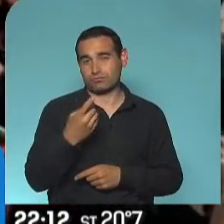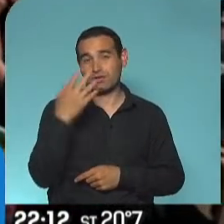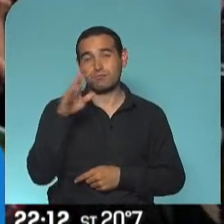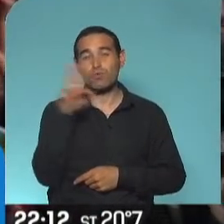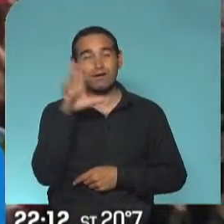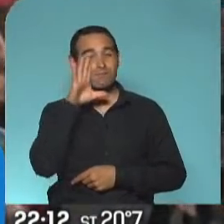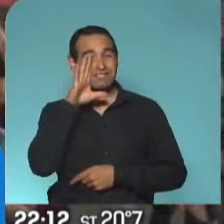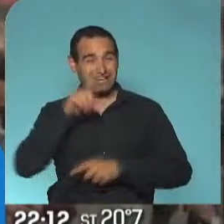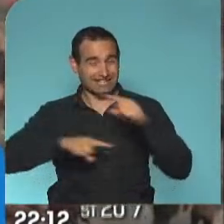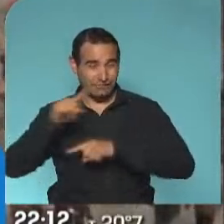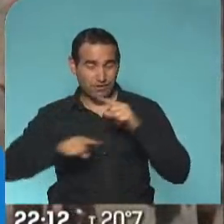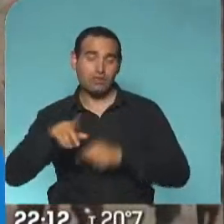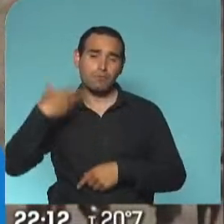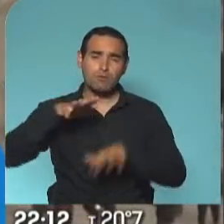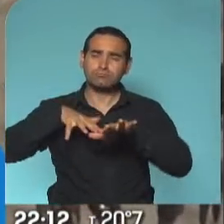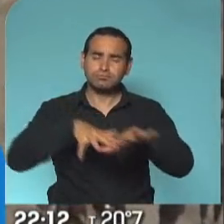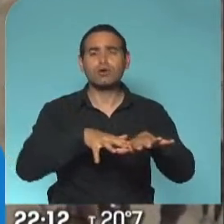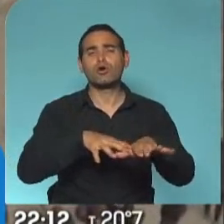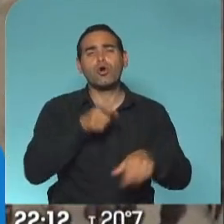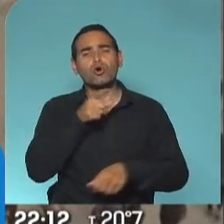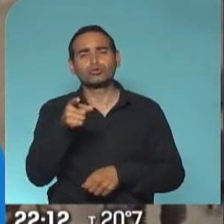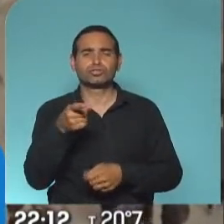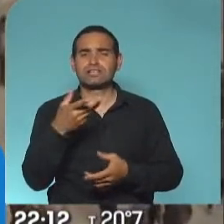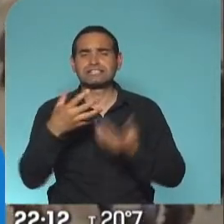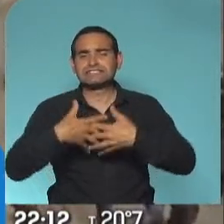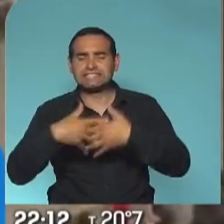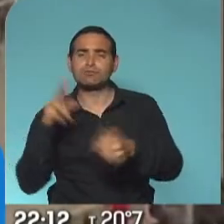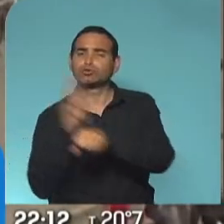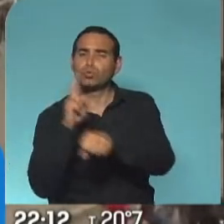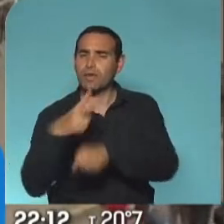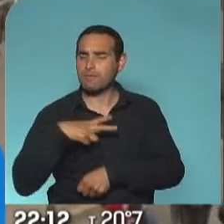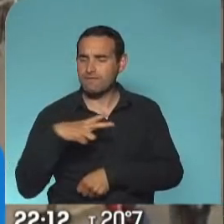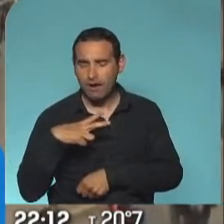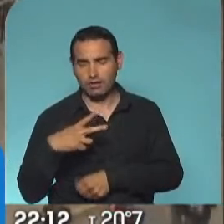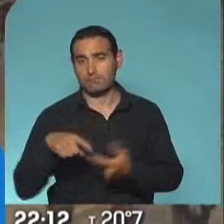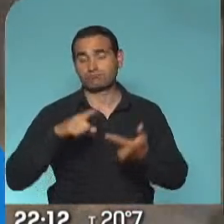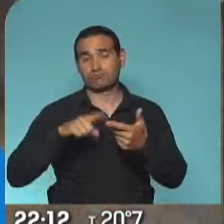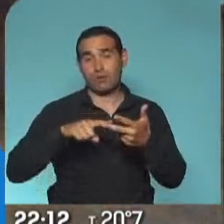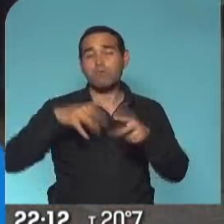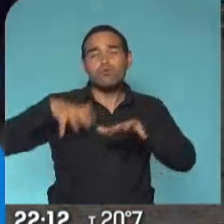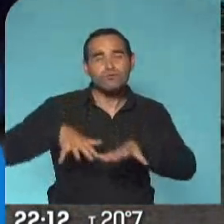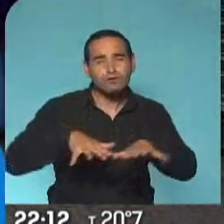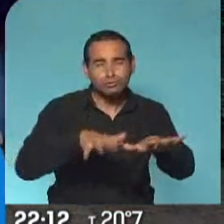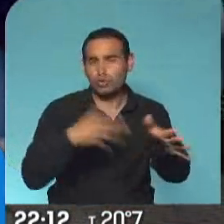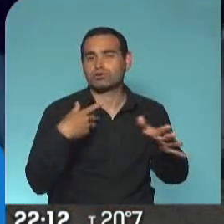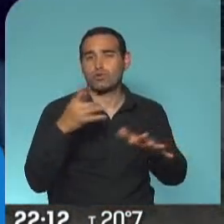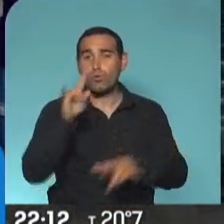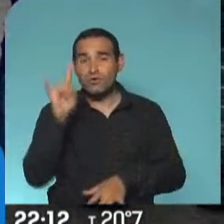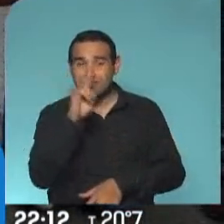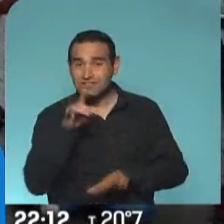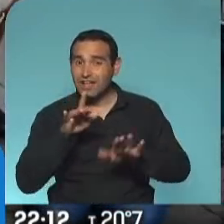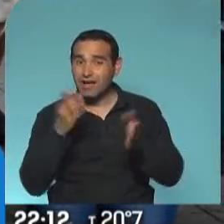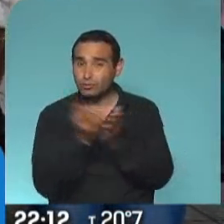Bachelet, recordemos las movilizaciones contra el sistema de seguridad social privada, las CFP, recordemos las movilizaciones de los universitarios, es